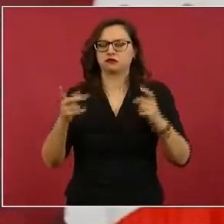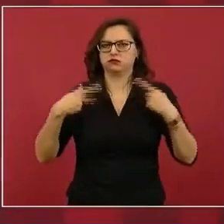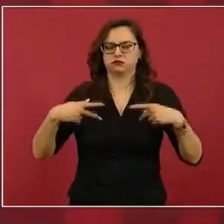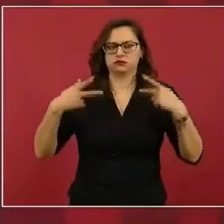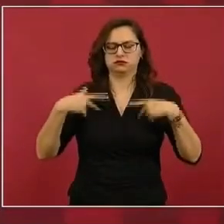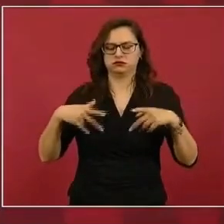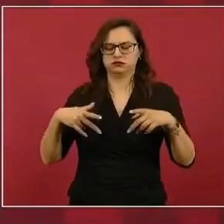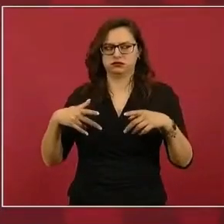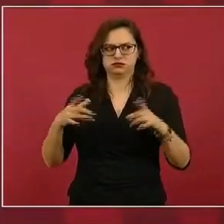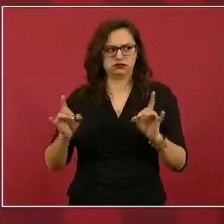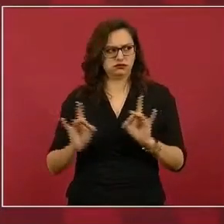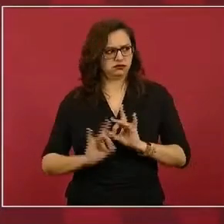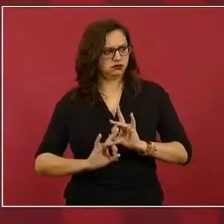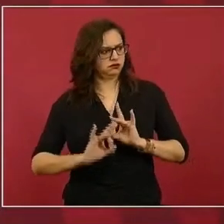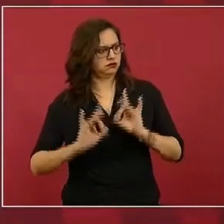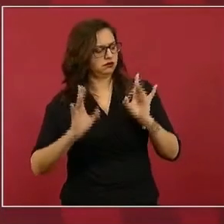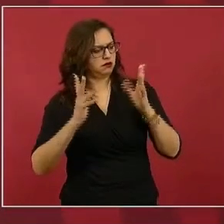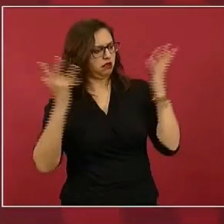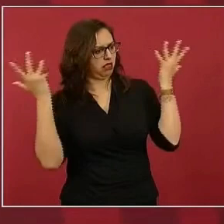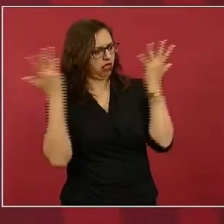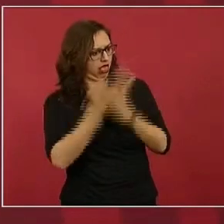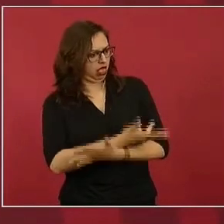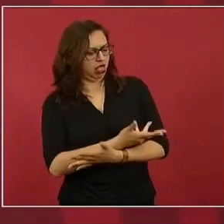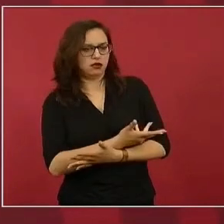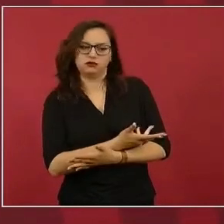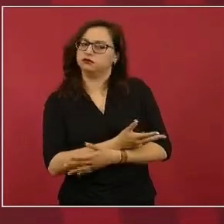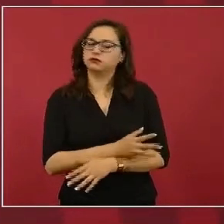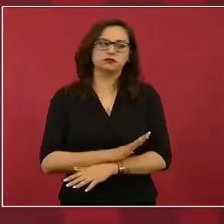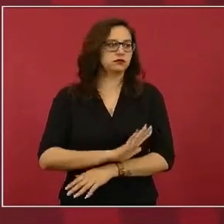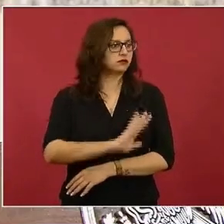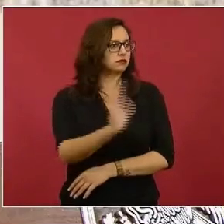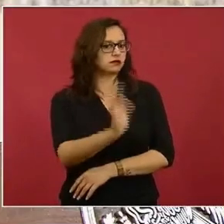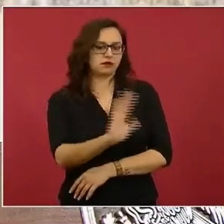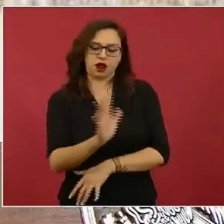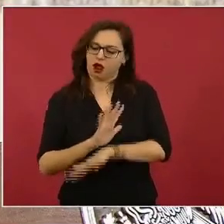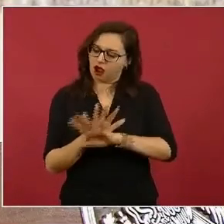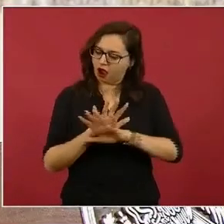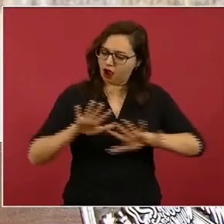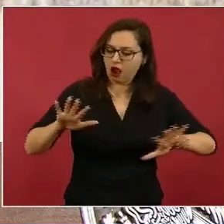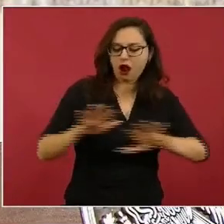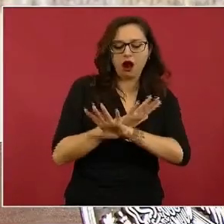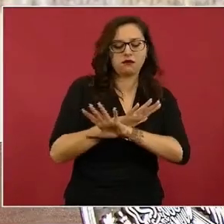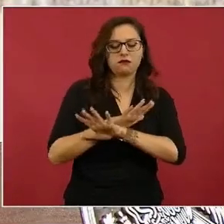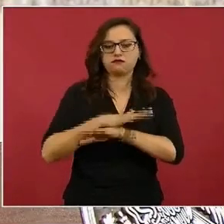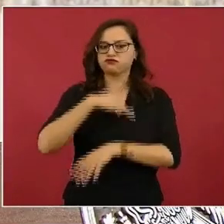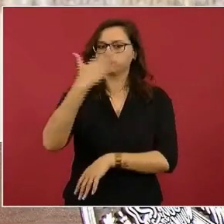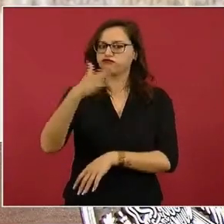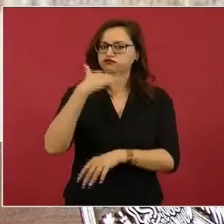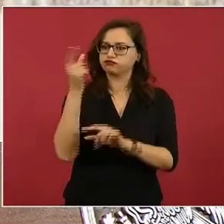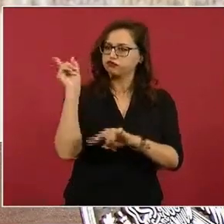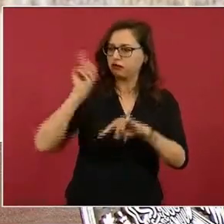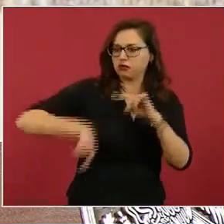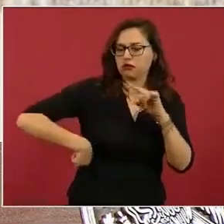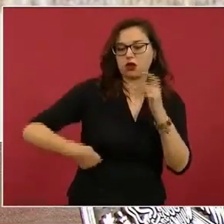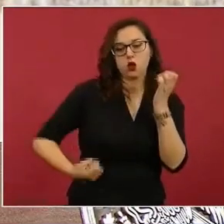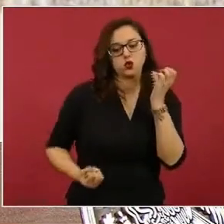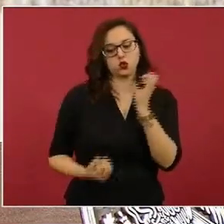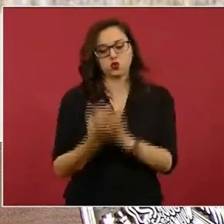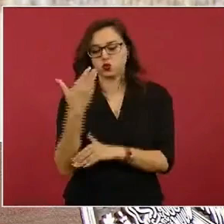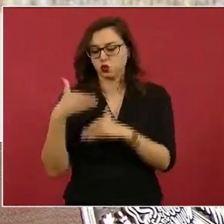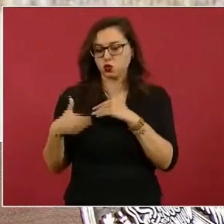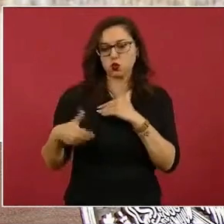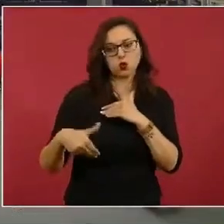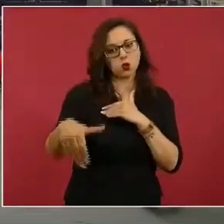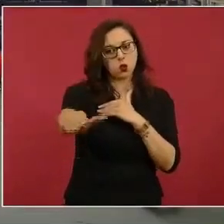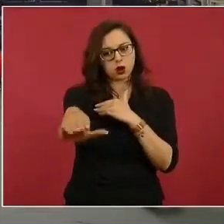y a cambiar el régimen de corrupción y a iniciar una etapa nueva.